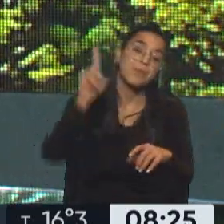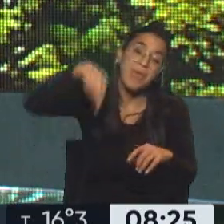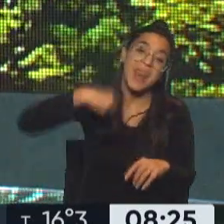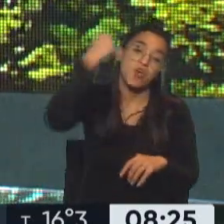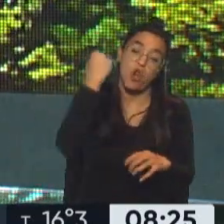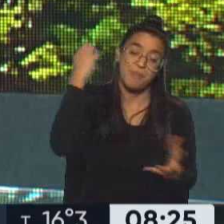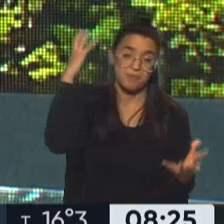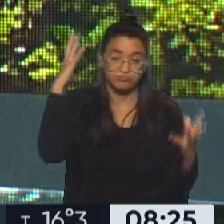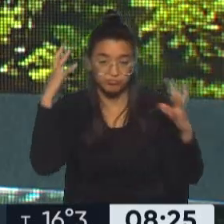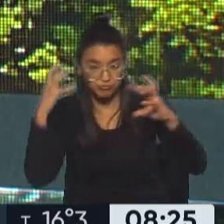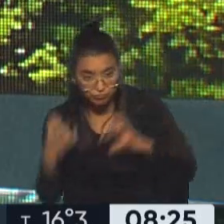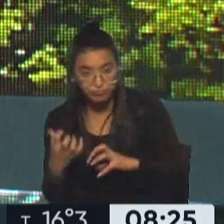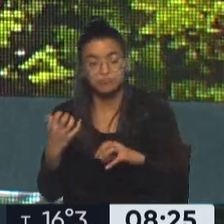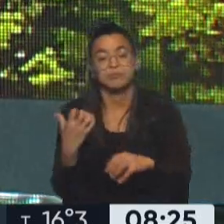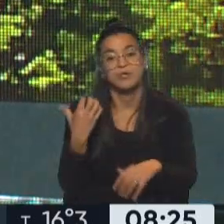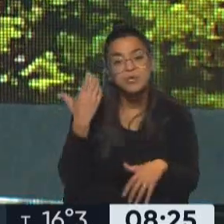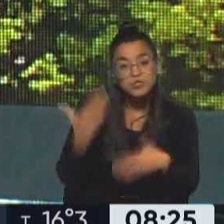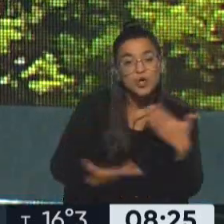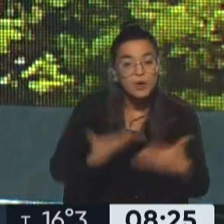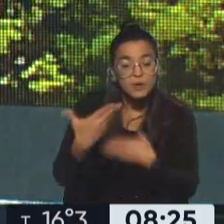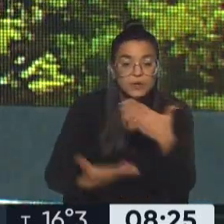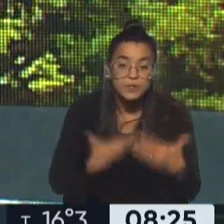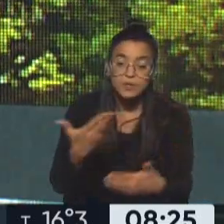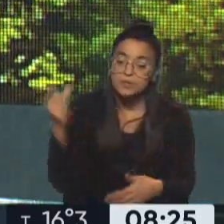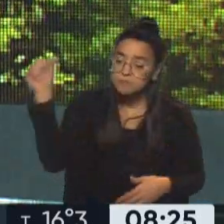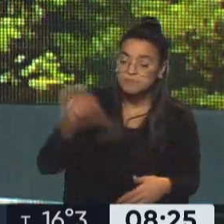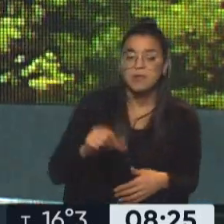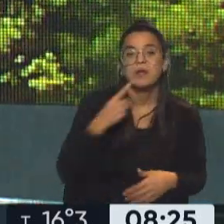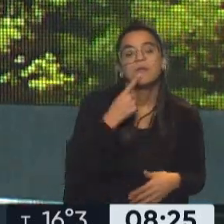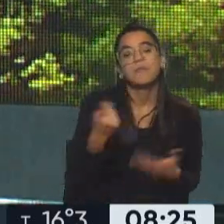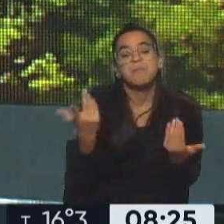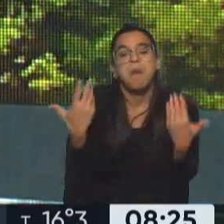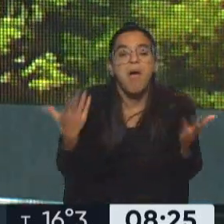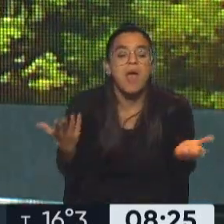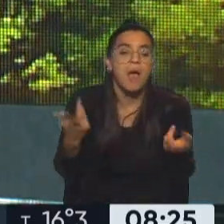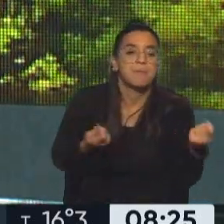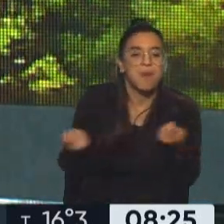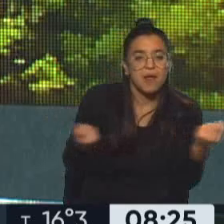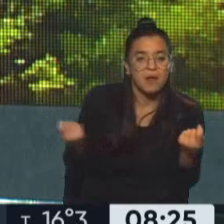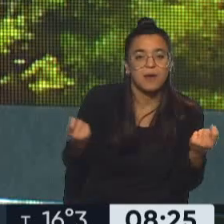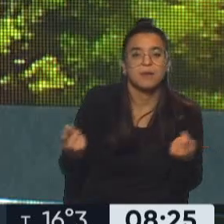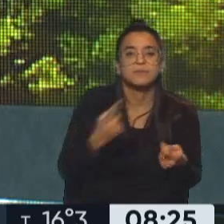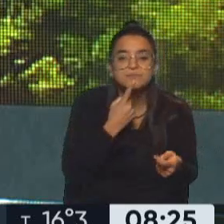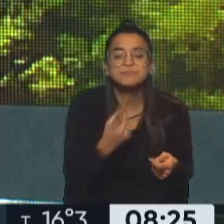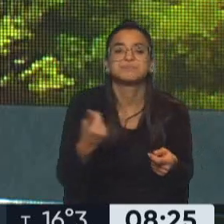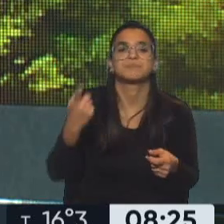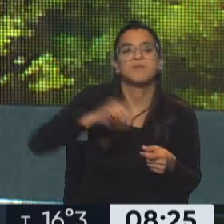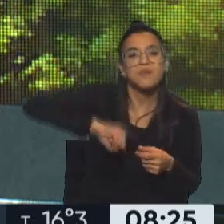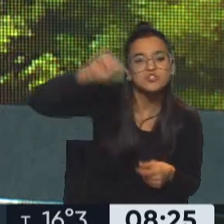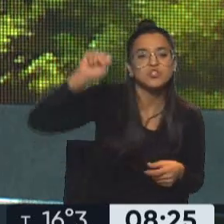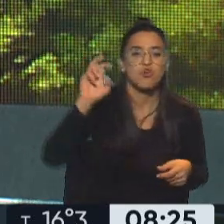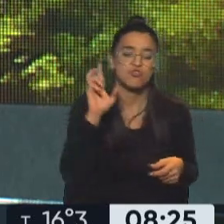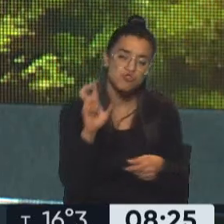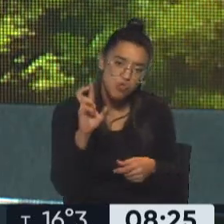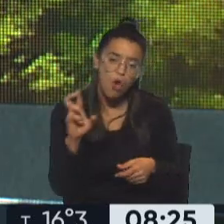Entonces empieza todo, más allá de las falencias propias para manejar el fenómeno de la inflación y del dólar,